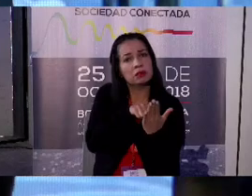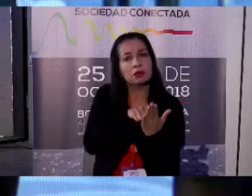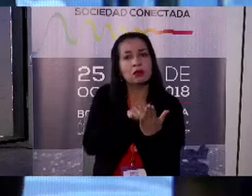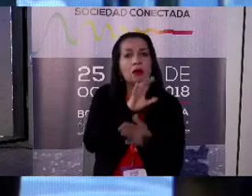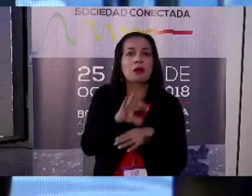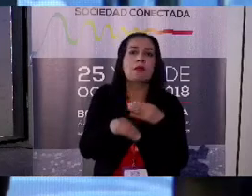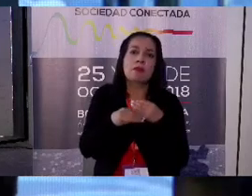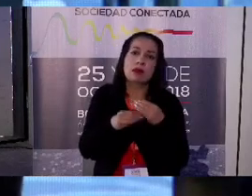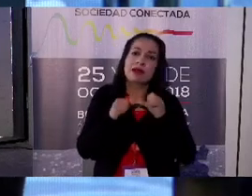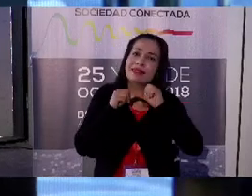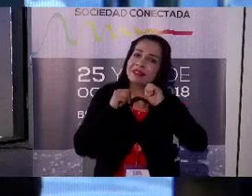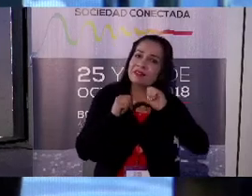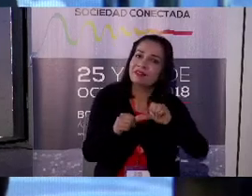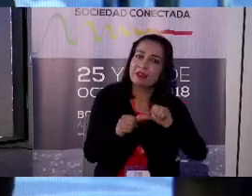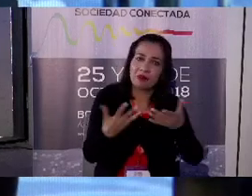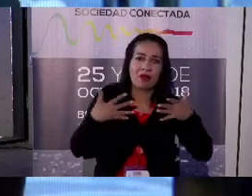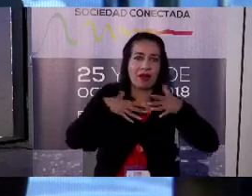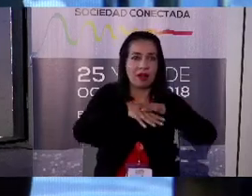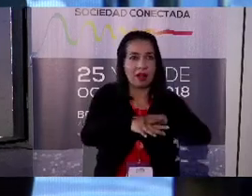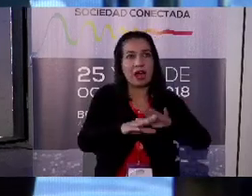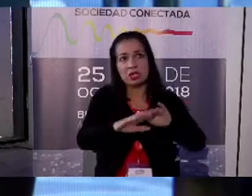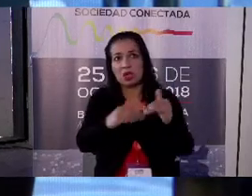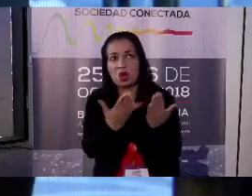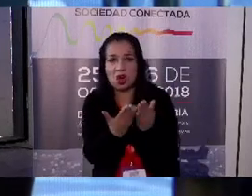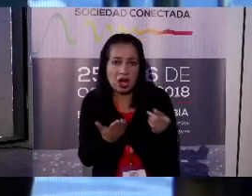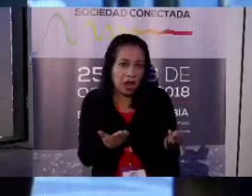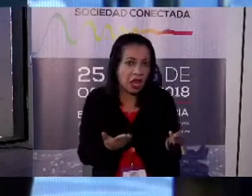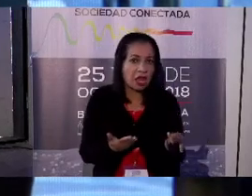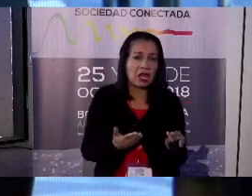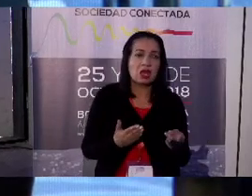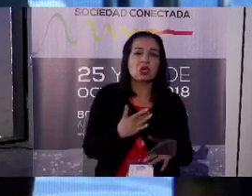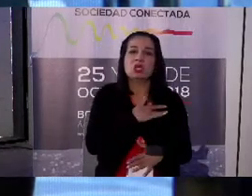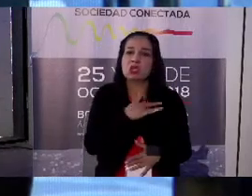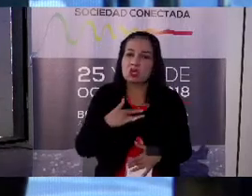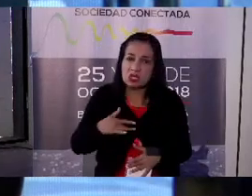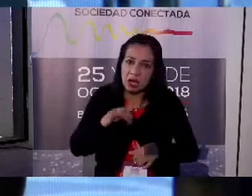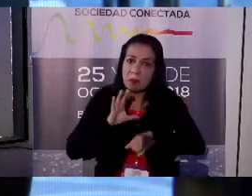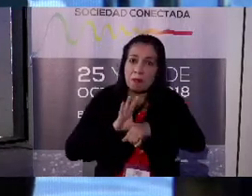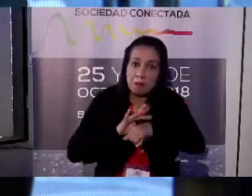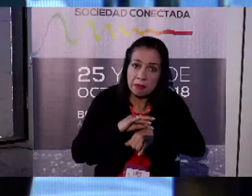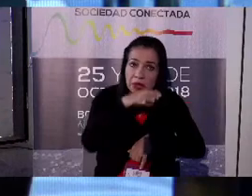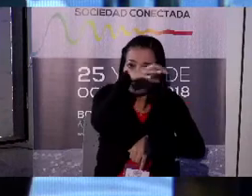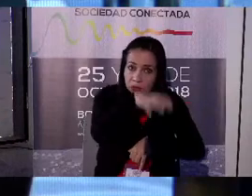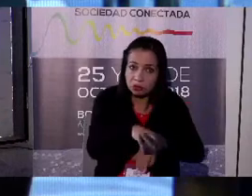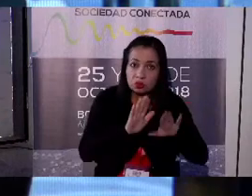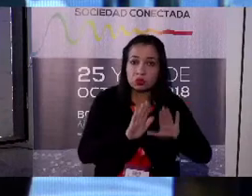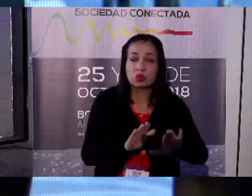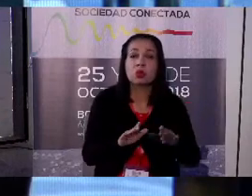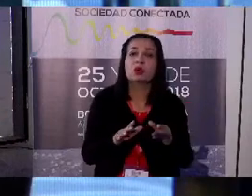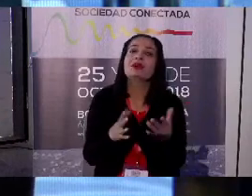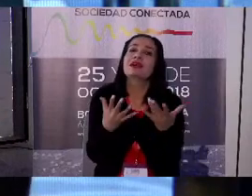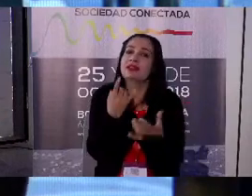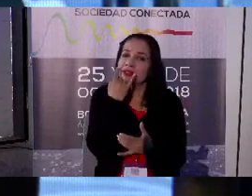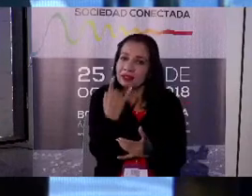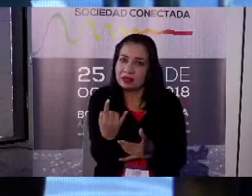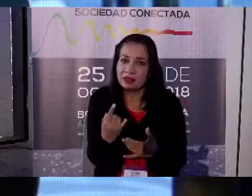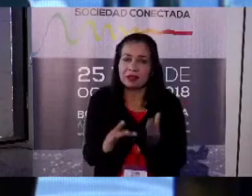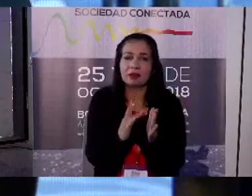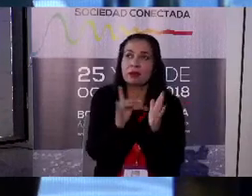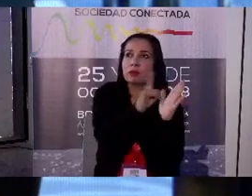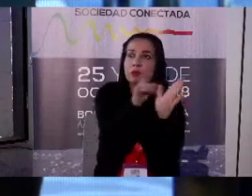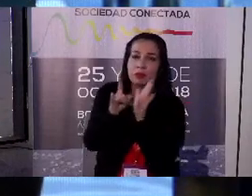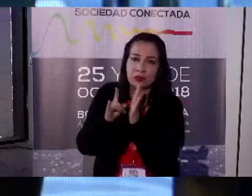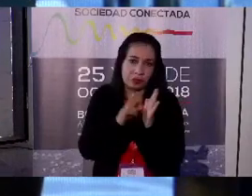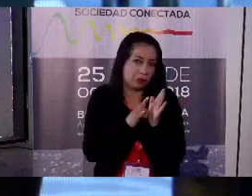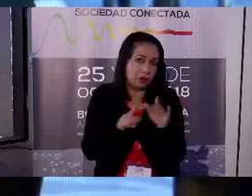el enlace fijo si bien es bueno para la escuela bueno para para el centro de salud el el interés de ellos era tener servicios móviles y comunicarse